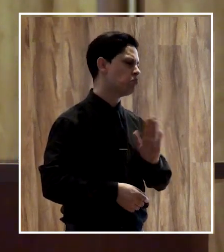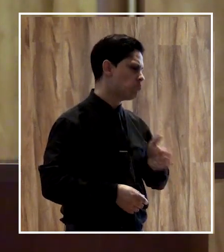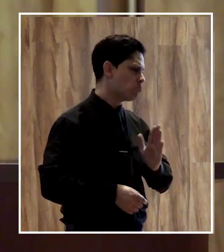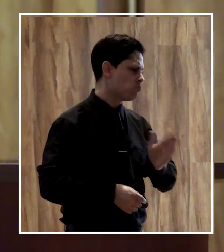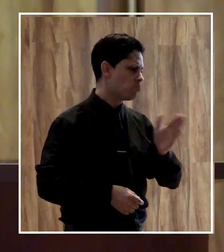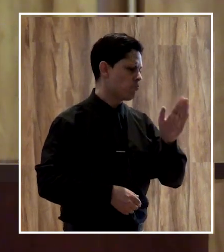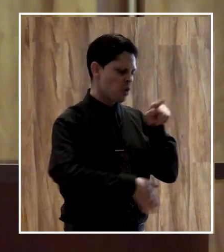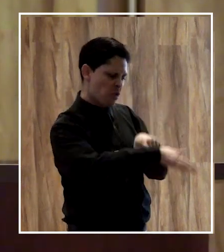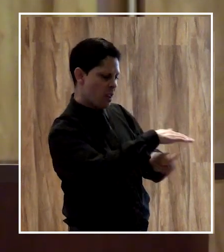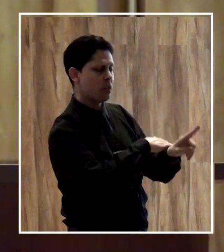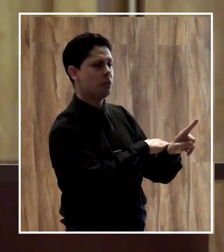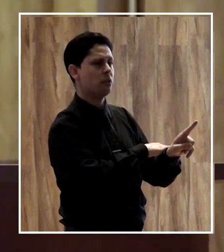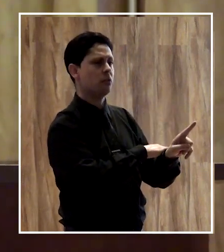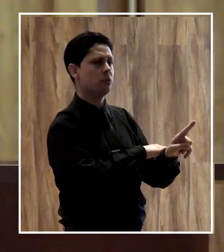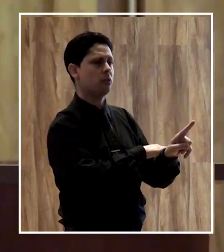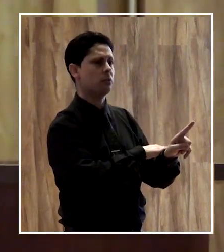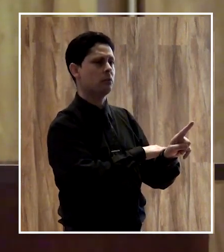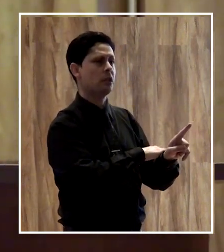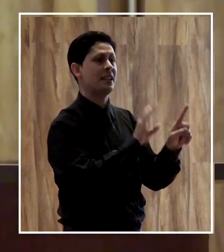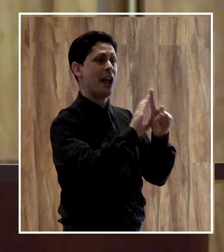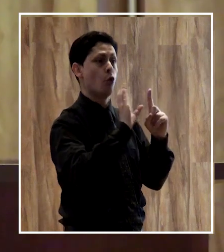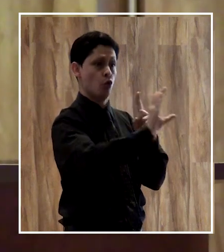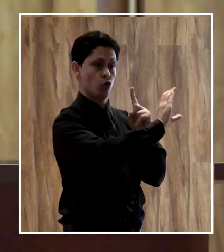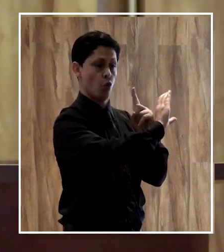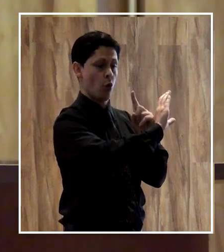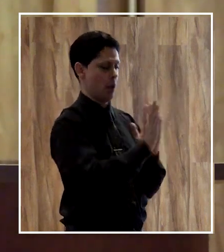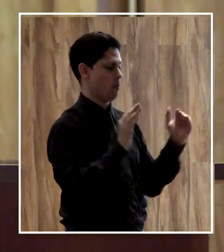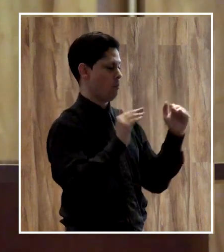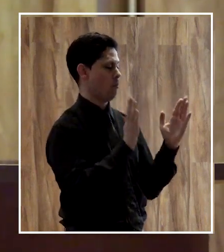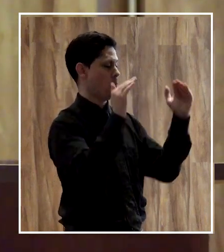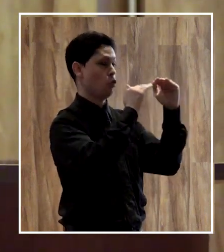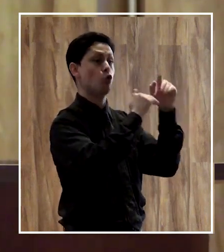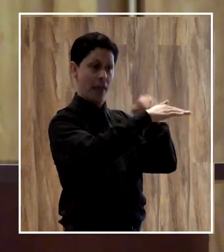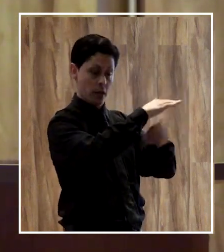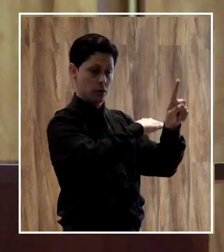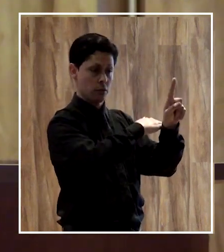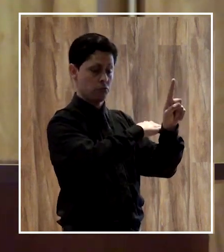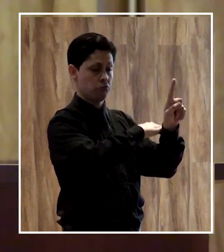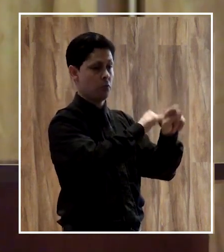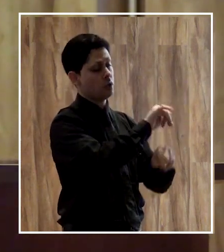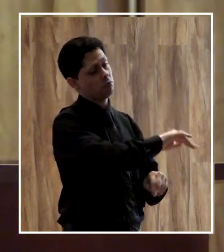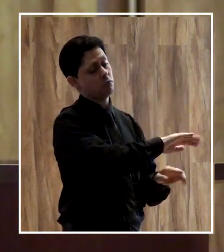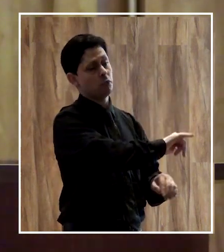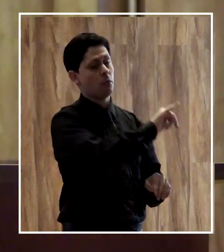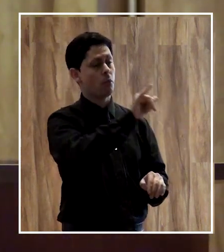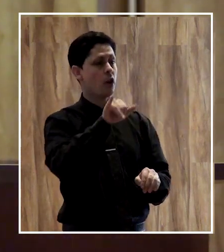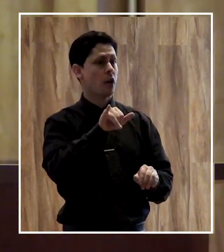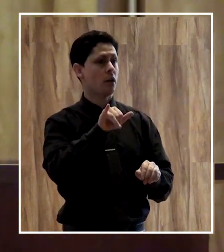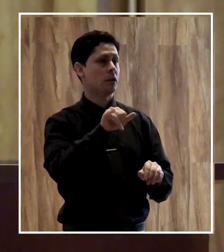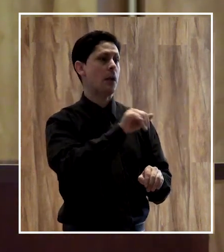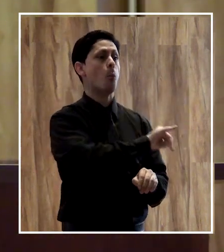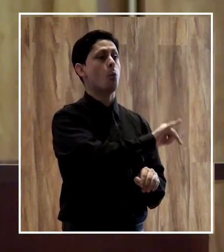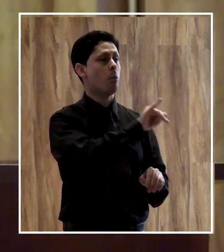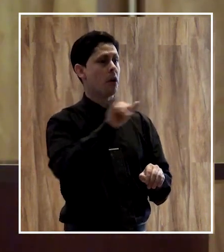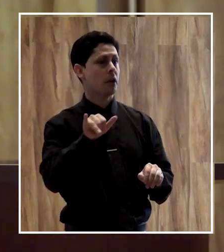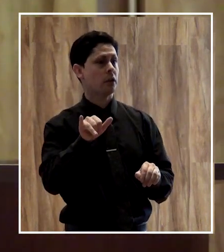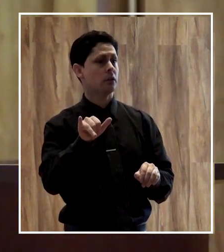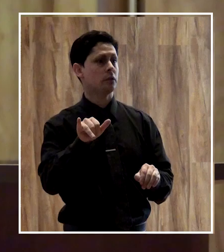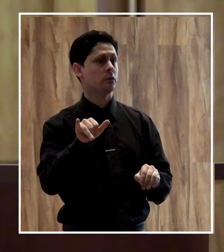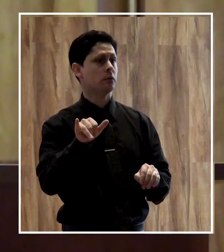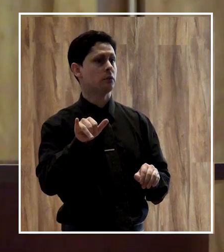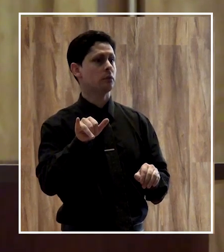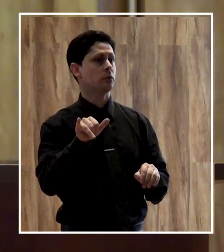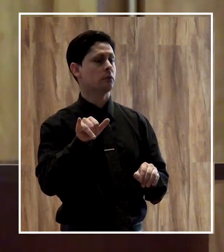No seguí mucho en ese palacio de la cultura y de la política educacional